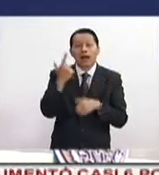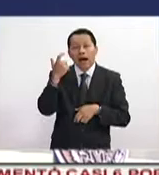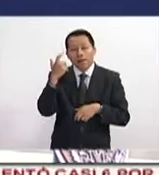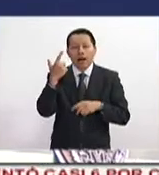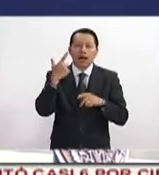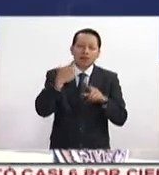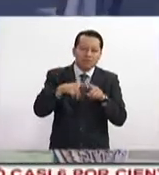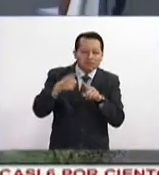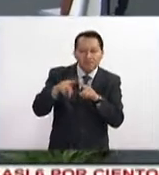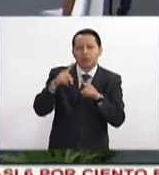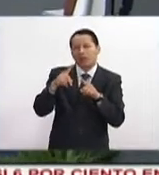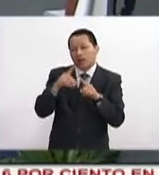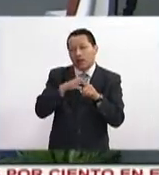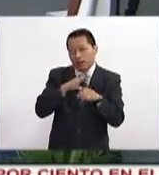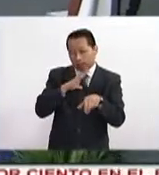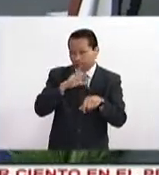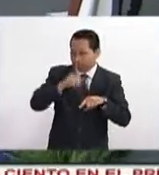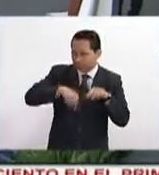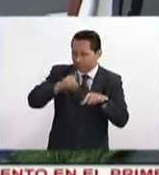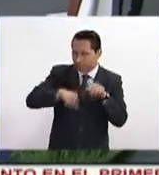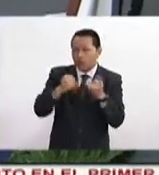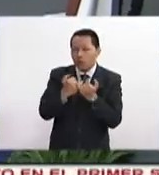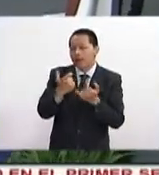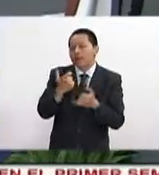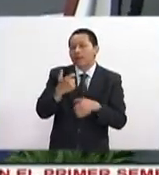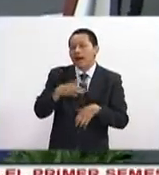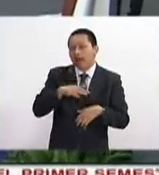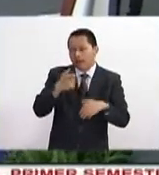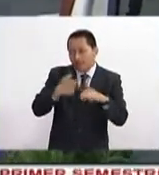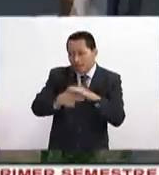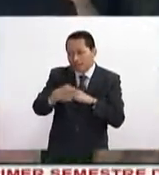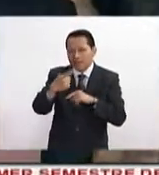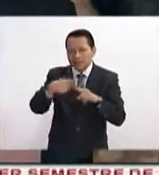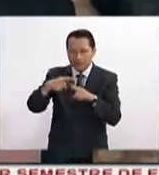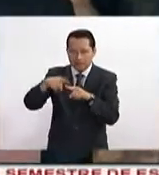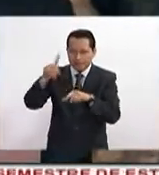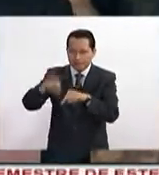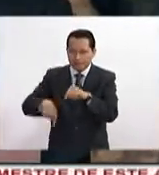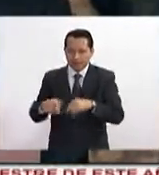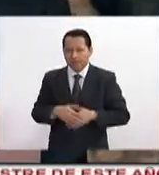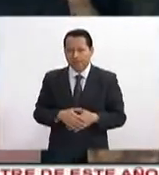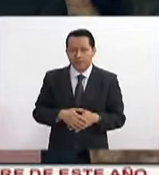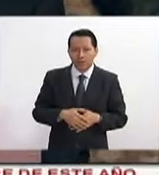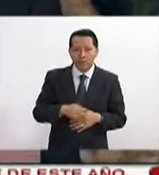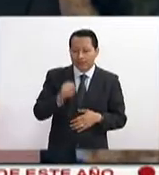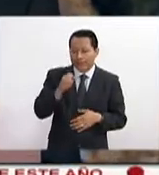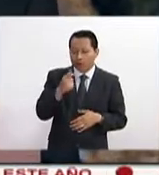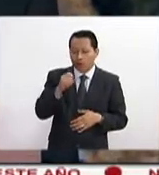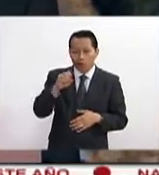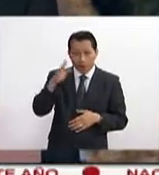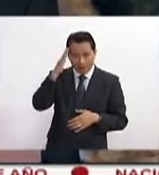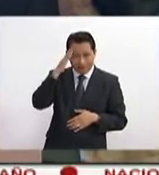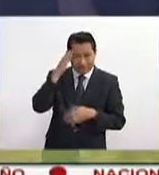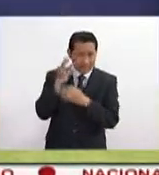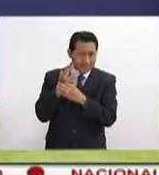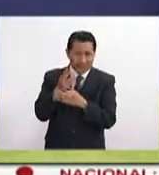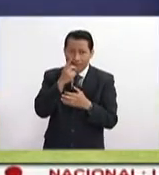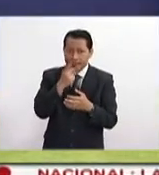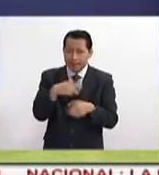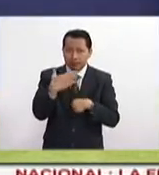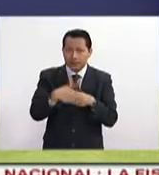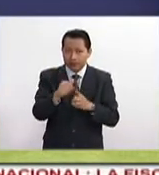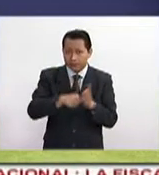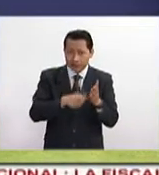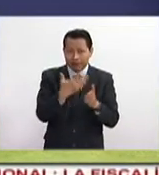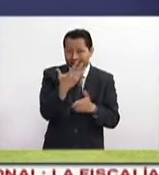de dinero. El secretario de Gobernación, Miguel Ángel Osorio Chong, informó que en los próximos meses se inaugurarán 5